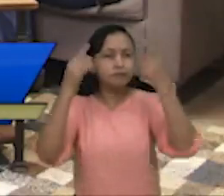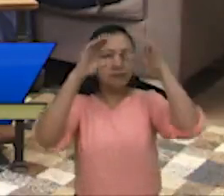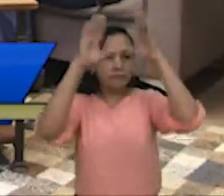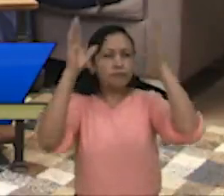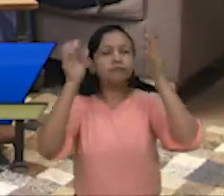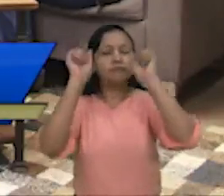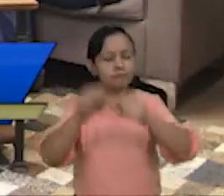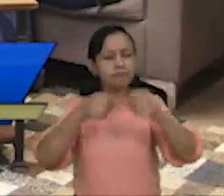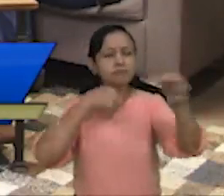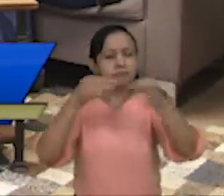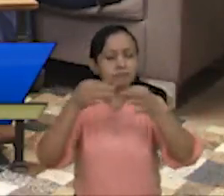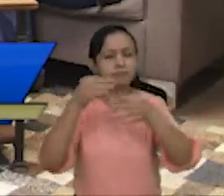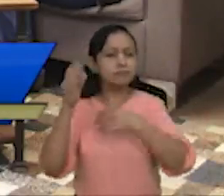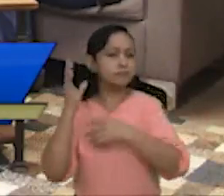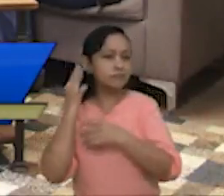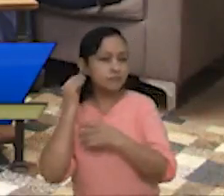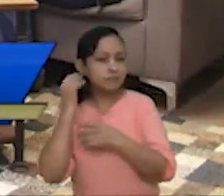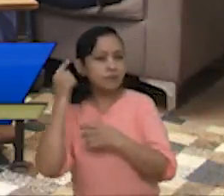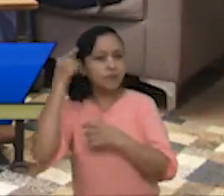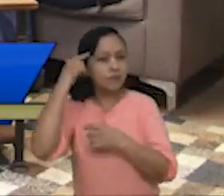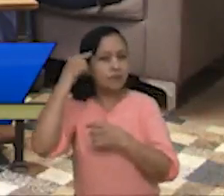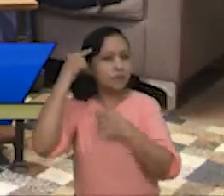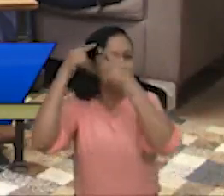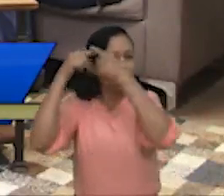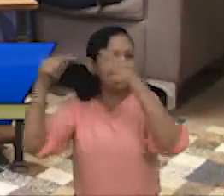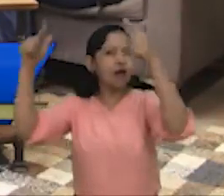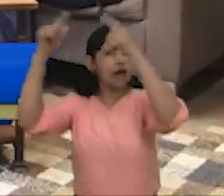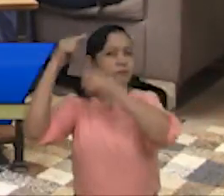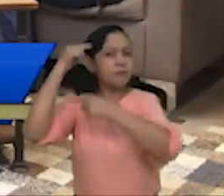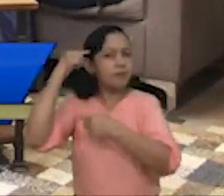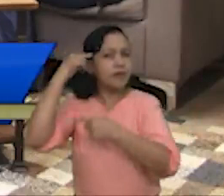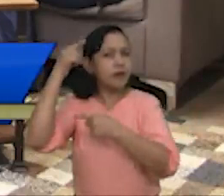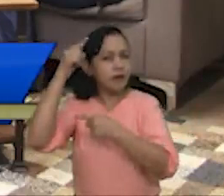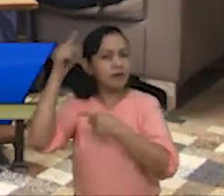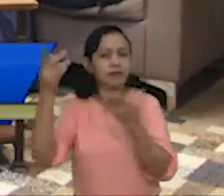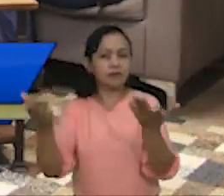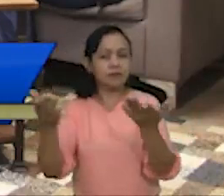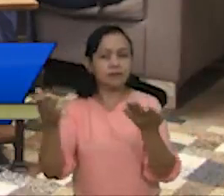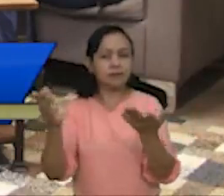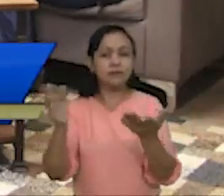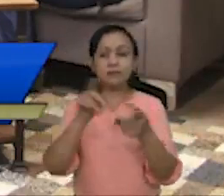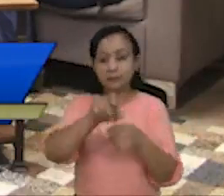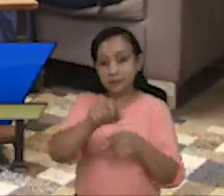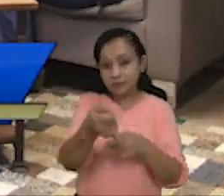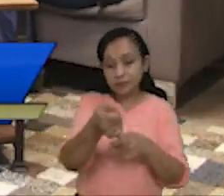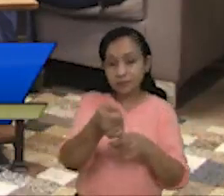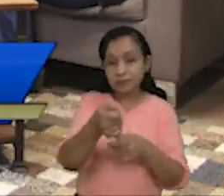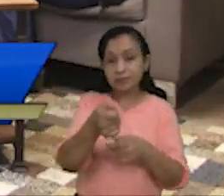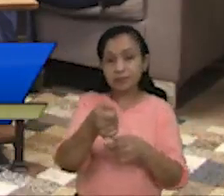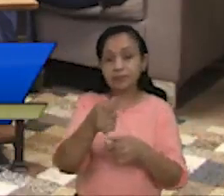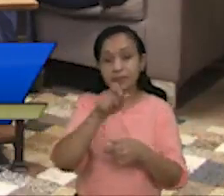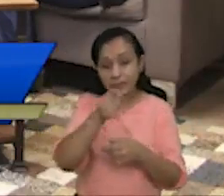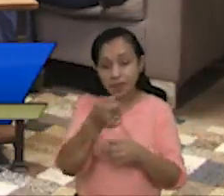radio es capaz de transmitirlo, dependiendo de, pues, por supuesto, las personas que están ahí. Entonces, la radio, lo que hacemos ahora